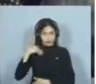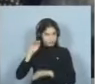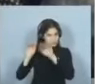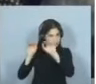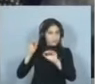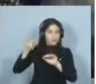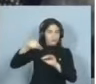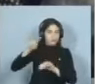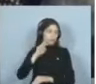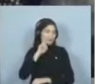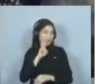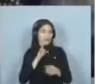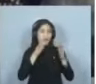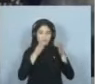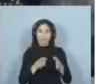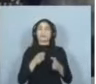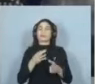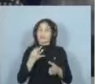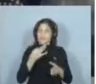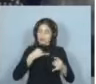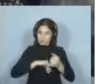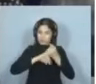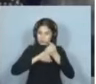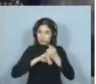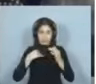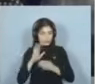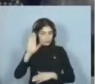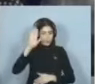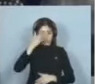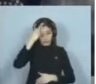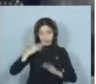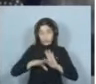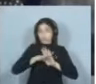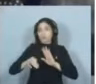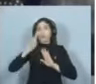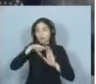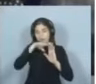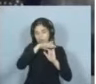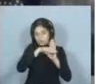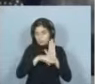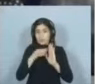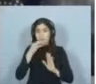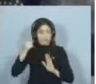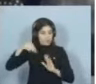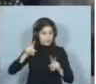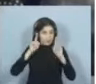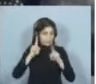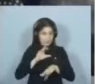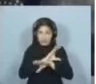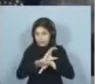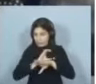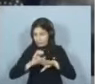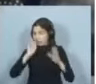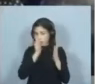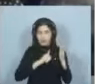sistema interamericano, comprometiéndose a cumplir las decisiones que de él emanen. De no ser así, resultará necesaria la activación